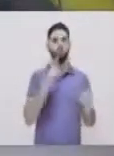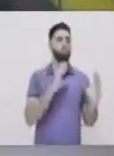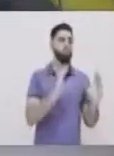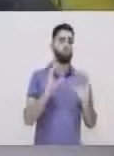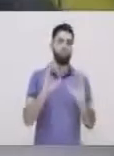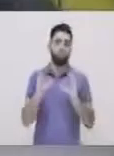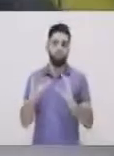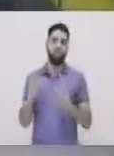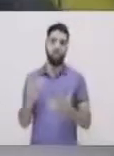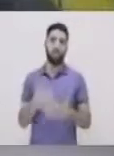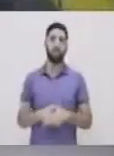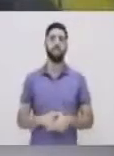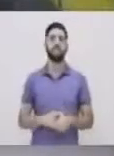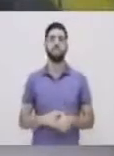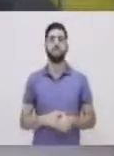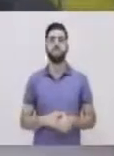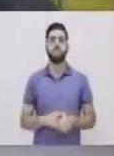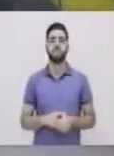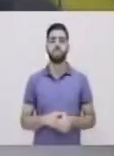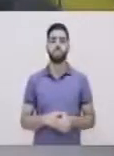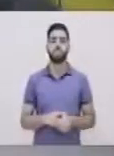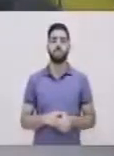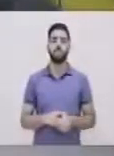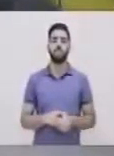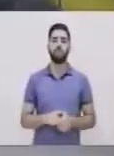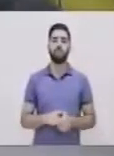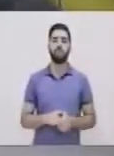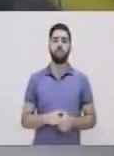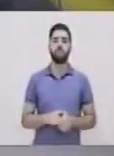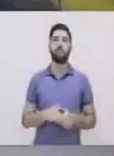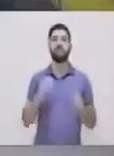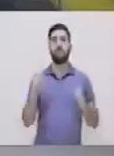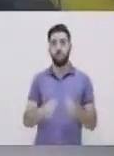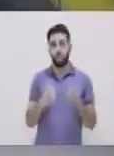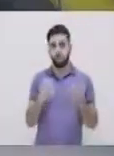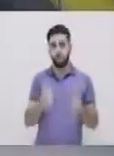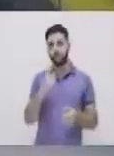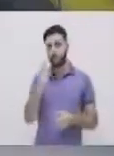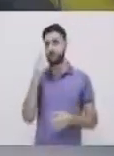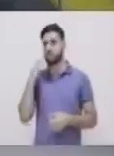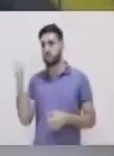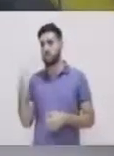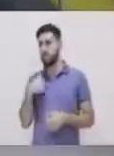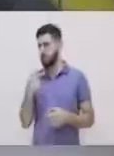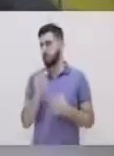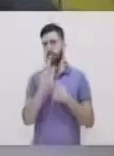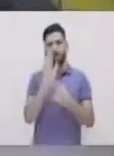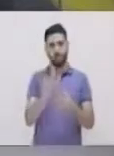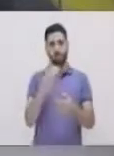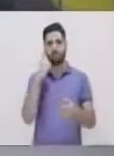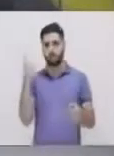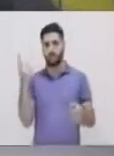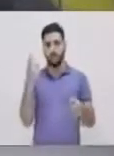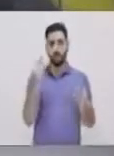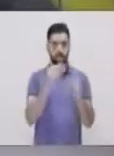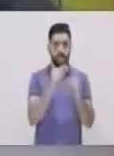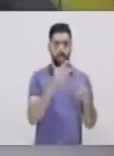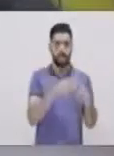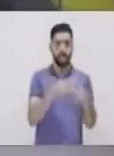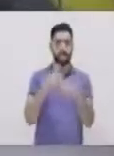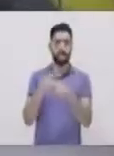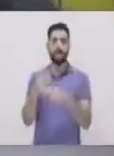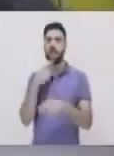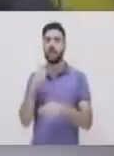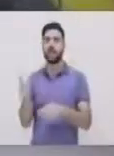y tratar de evitarlo lo mayor posible, ¿verdad? Sí, entonces aquí lo pongo yo también, esa frase es